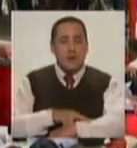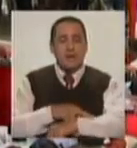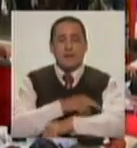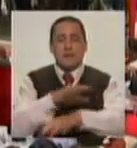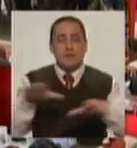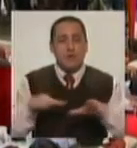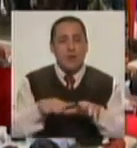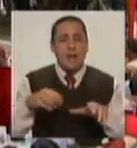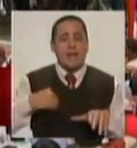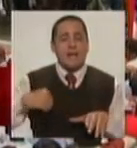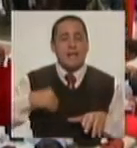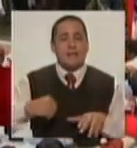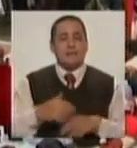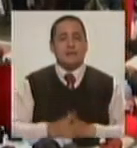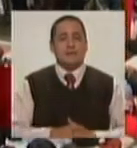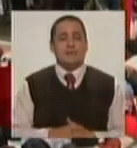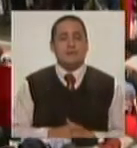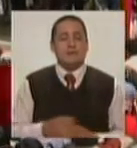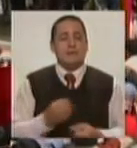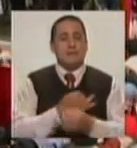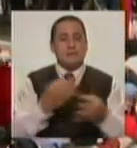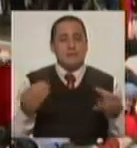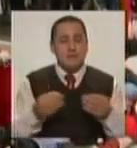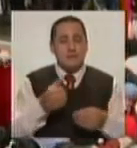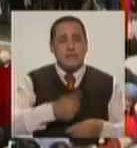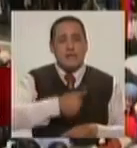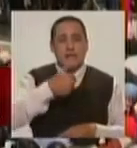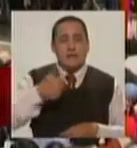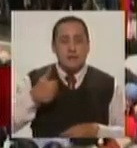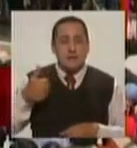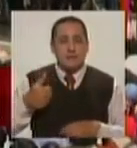queridos alcaldes, representantes de las